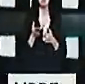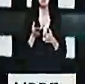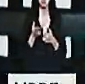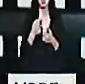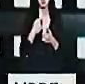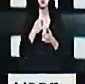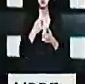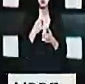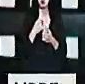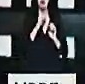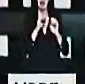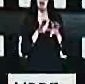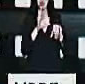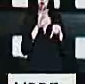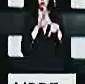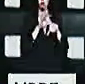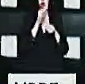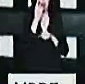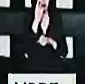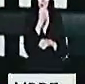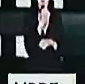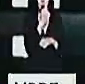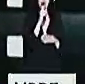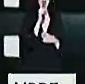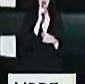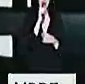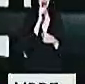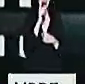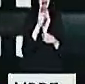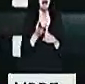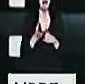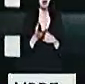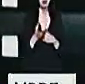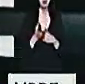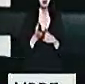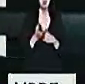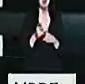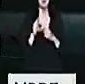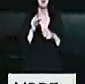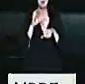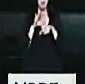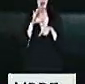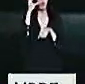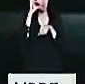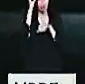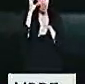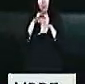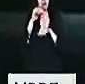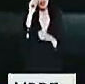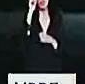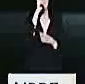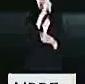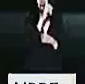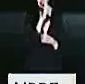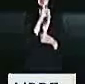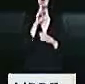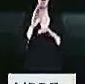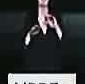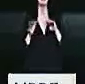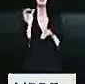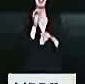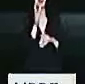formar oftalmólogos que tengan hasta cierto nivel de complejidad para que no se frustren cuando llega, que no tiene el equipo,